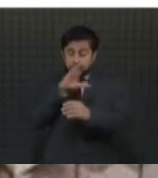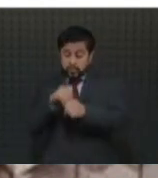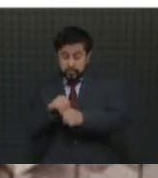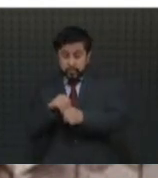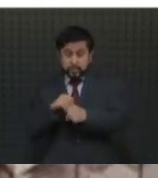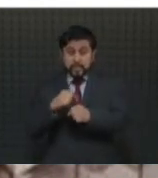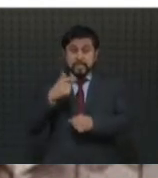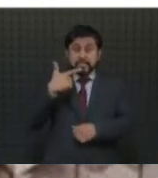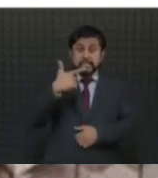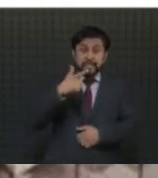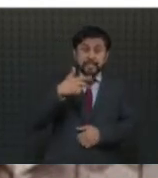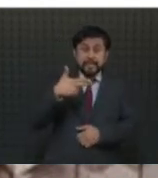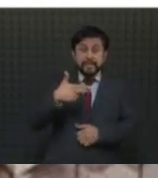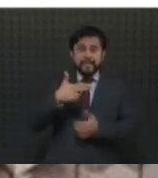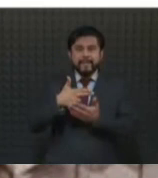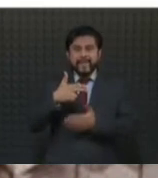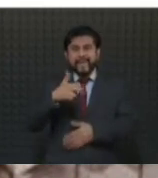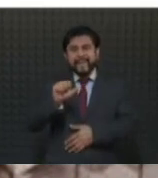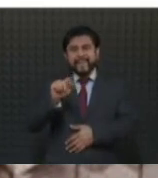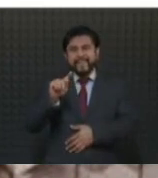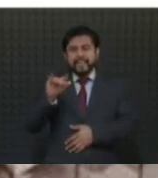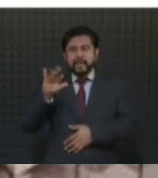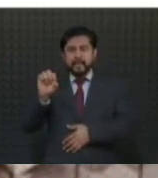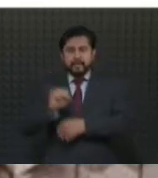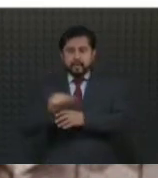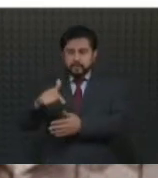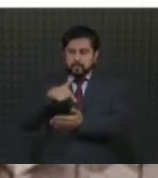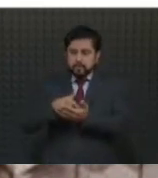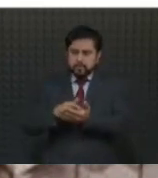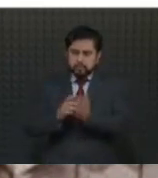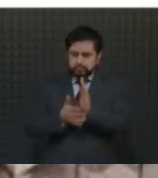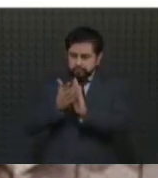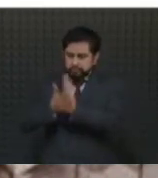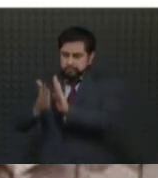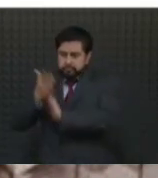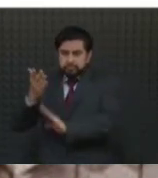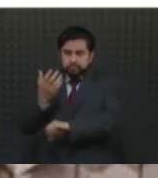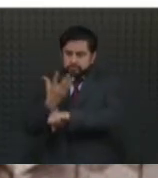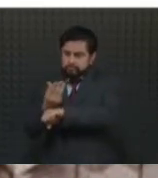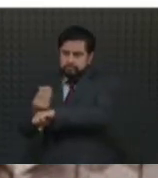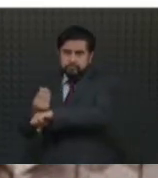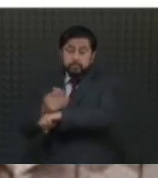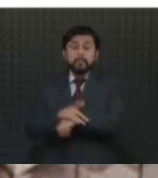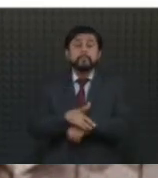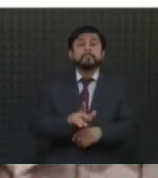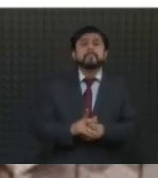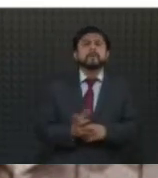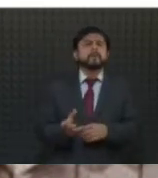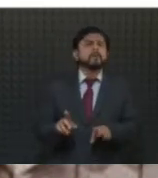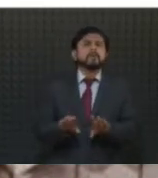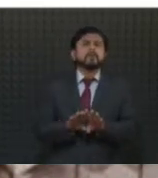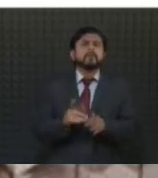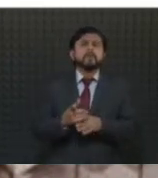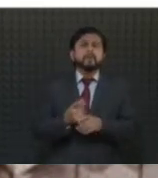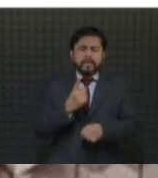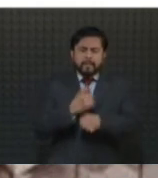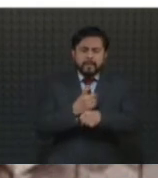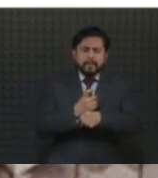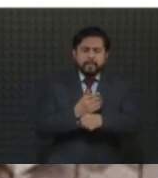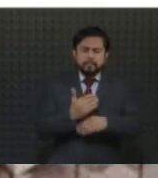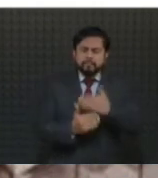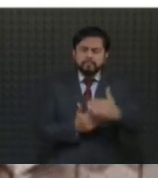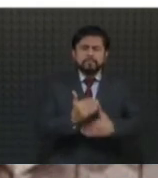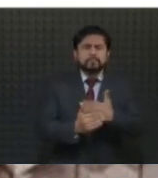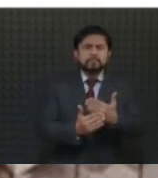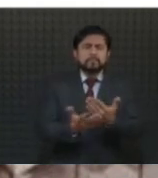hectáreas de superficie intervenida. Entre los reconocimientos que recibió en la primera etapa este